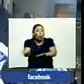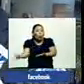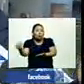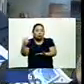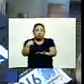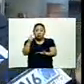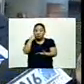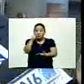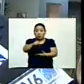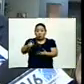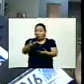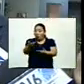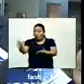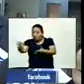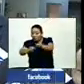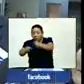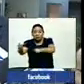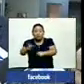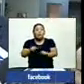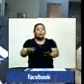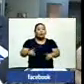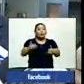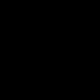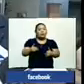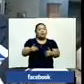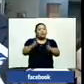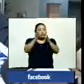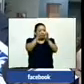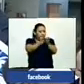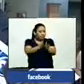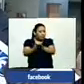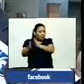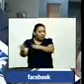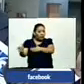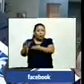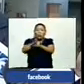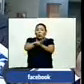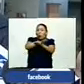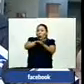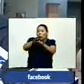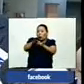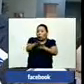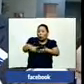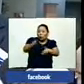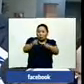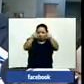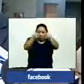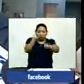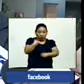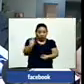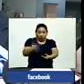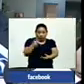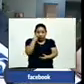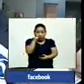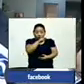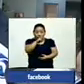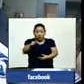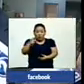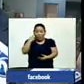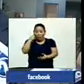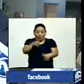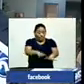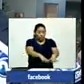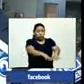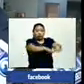que salen hacia el exterior y también para llevar un poco de orden y higiene también a las celdas, porque ustedes han visto cómo hemos sacado una cantidad